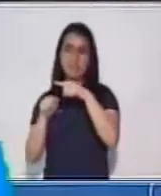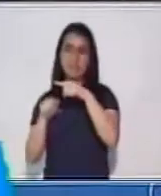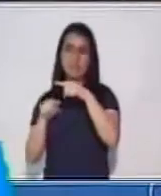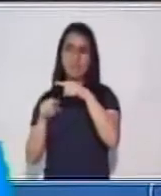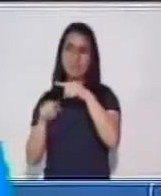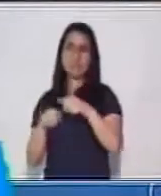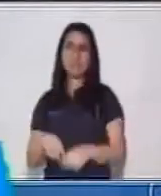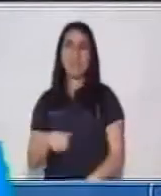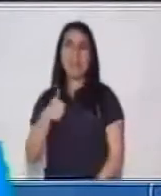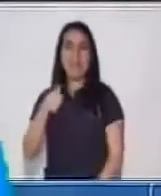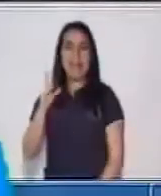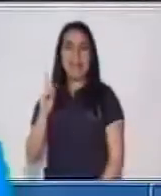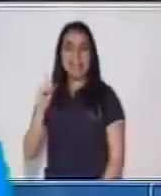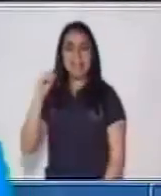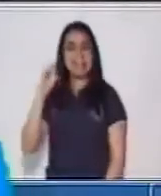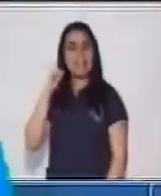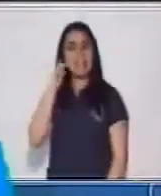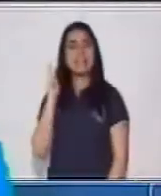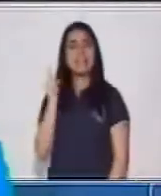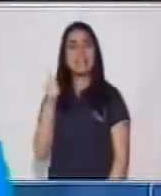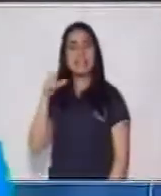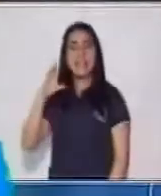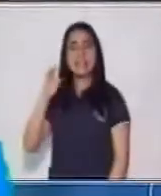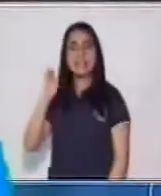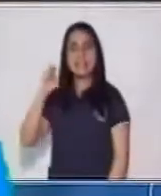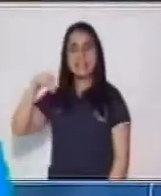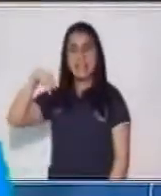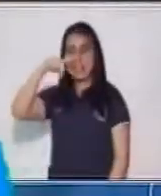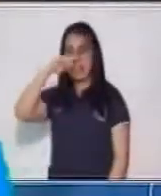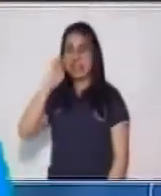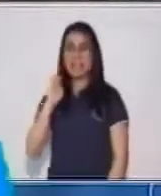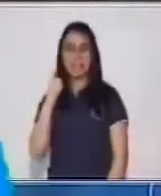la siguiente forma. Tangente de 60 grados.